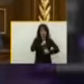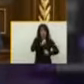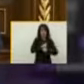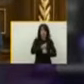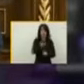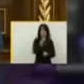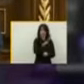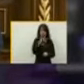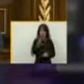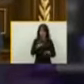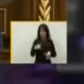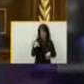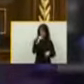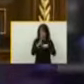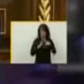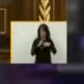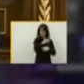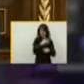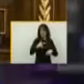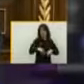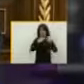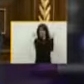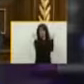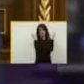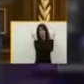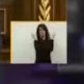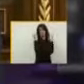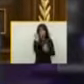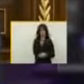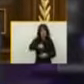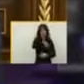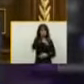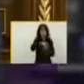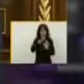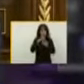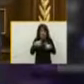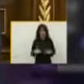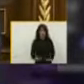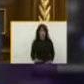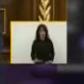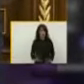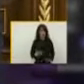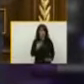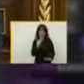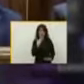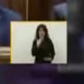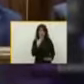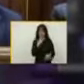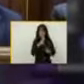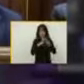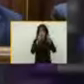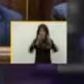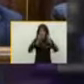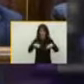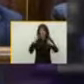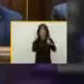eu creo que unha das cousas para as que si valeu é para demostrar a limitación das lógicas anteriores a este